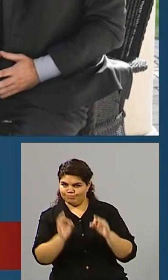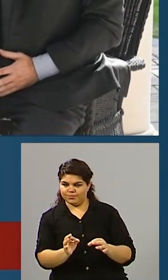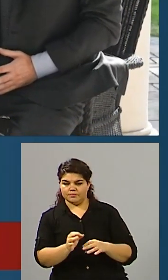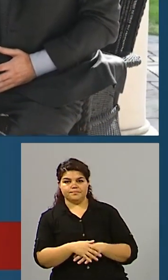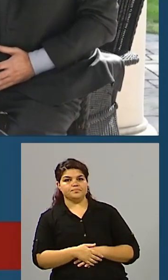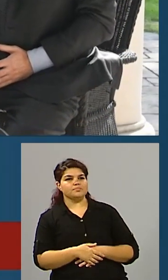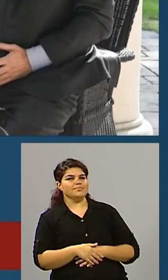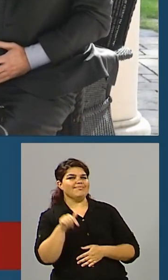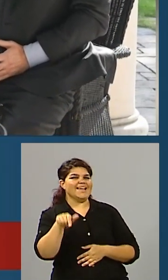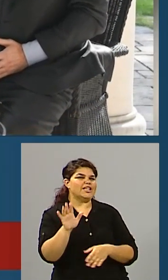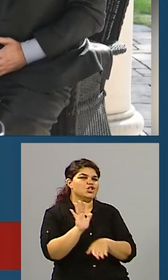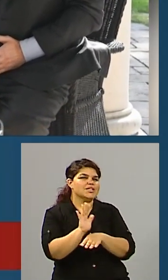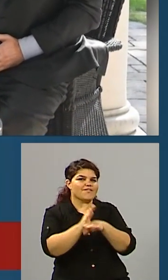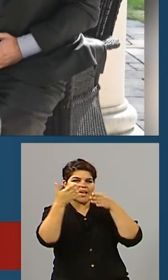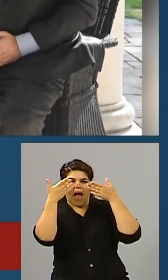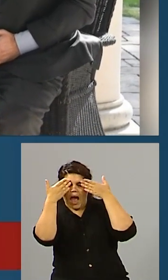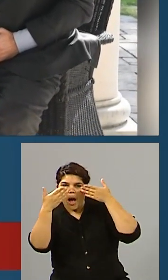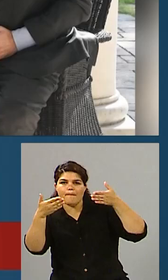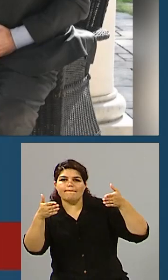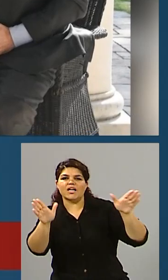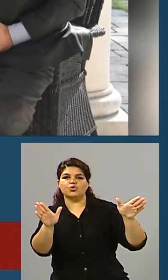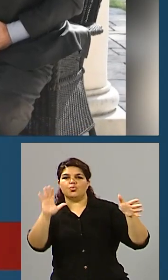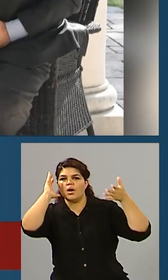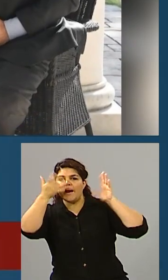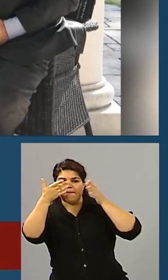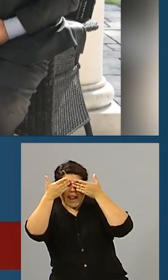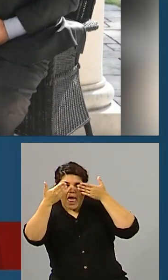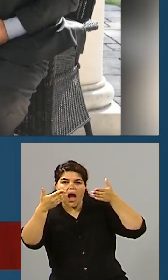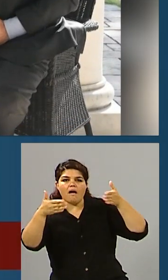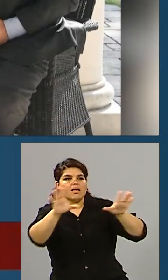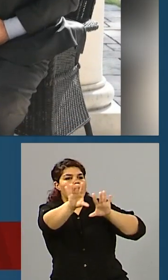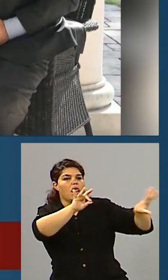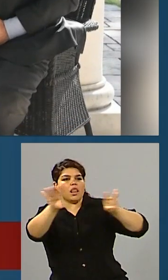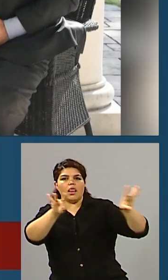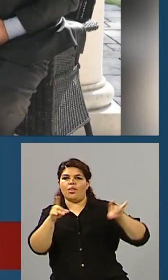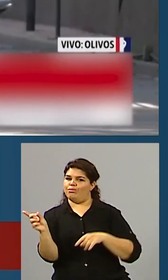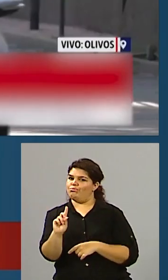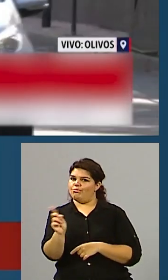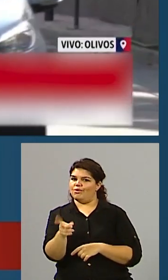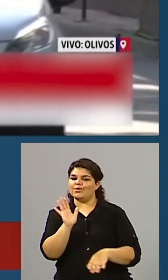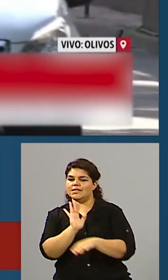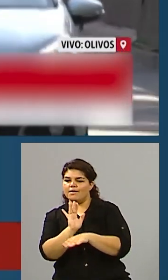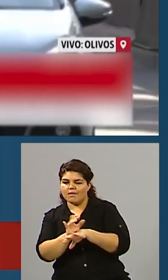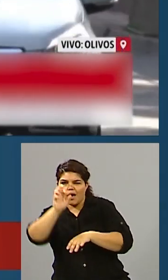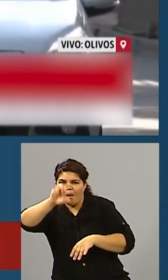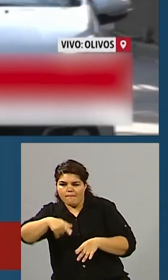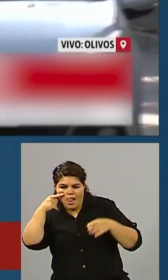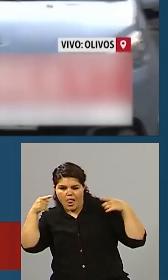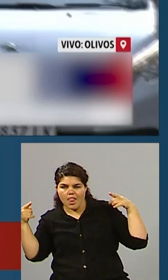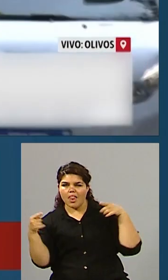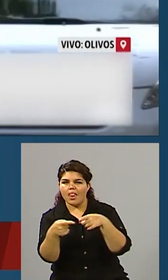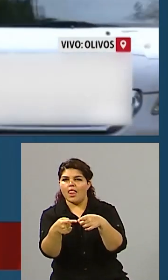muy posiblemente la evaluación que están haciendo las personas que están más cercanas a Milei es que hay un conjunto